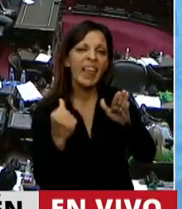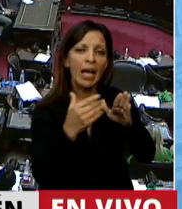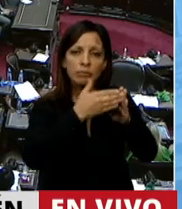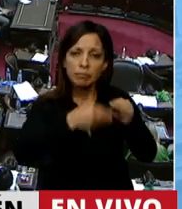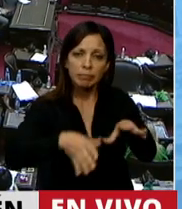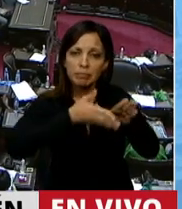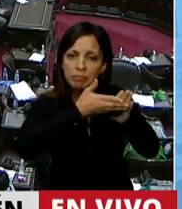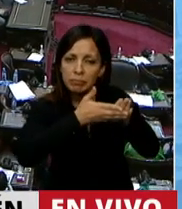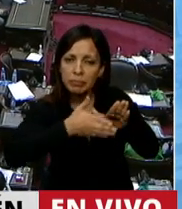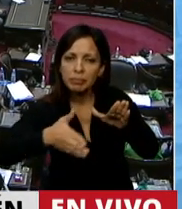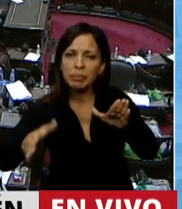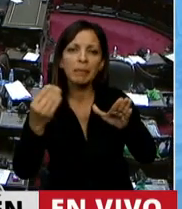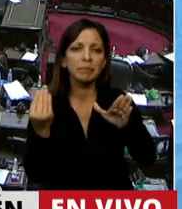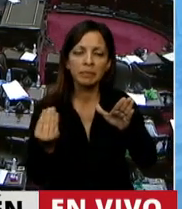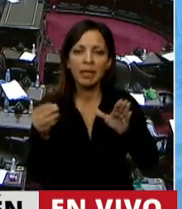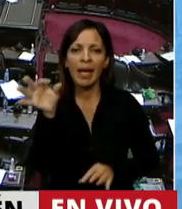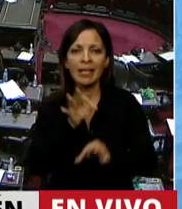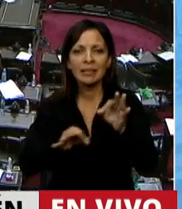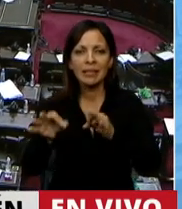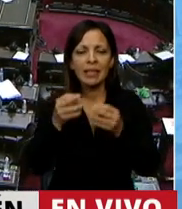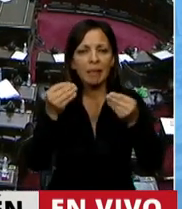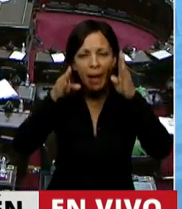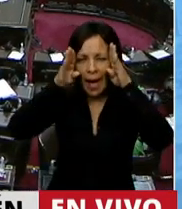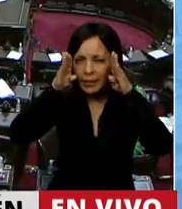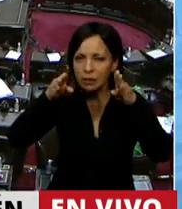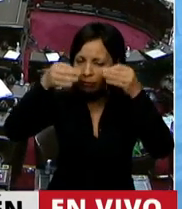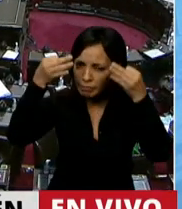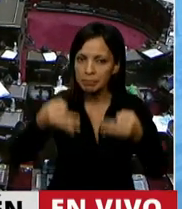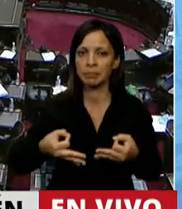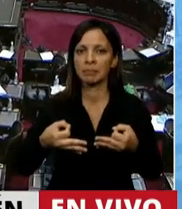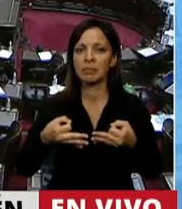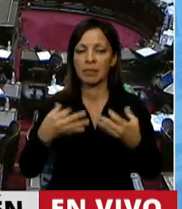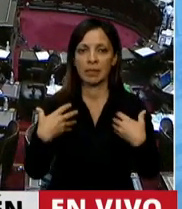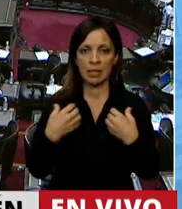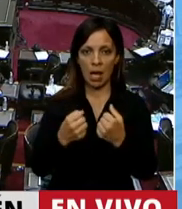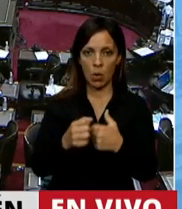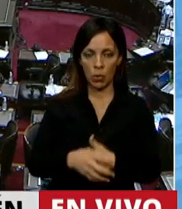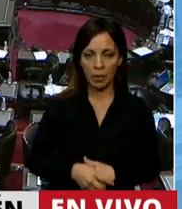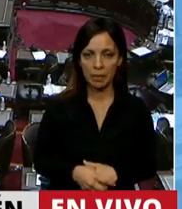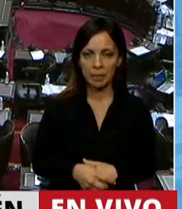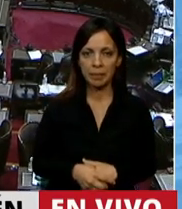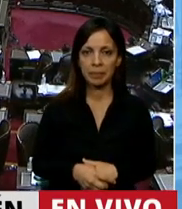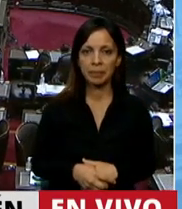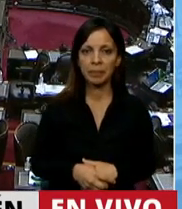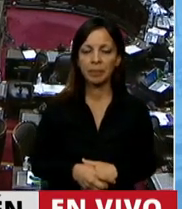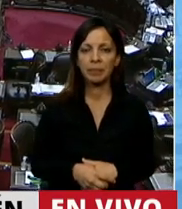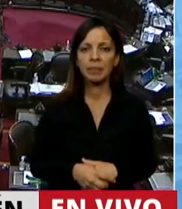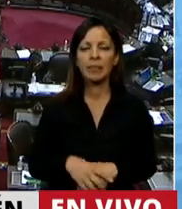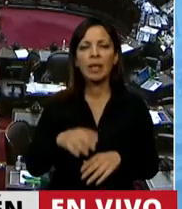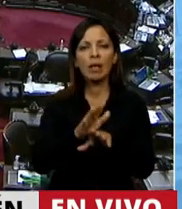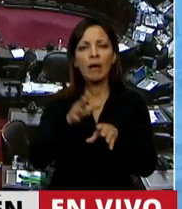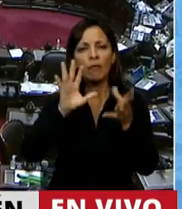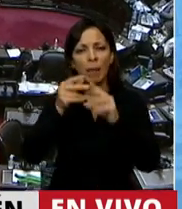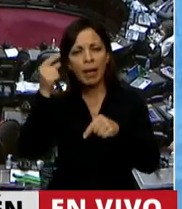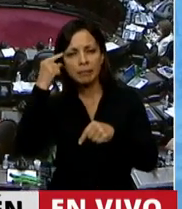Primeros mil días constituye una estrategia de profundización en la atención integral sanitaria. Adopta la perspectiva de